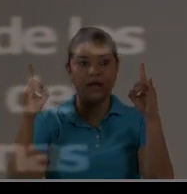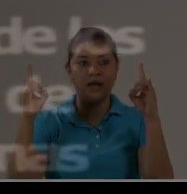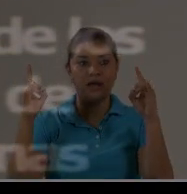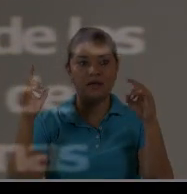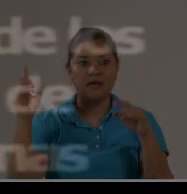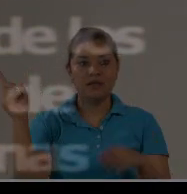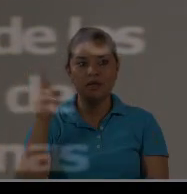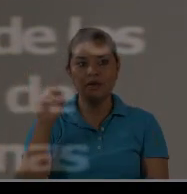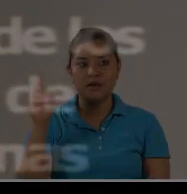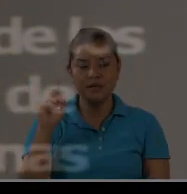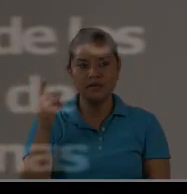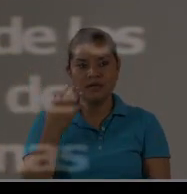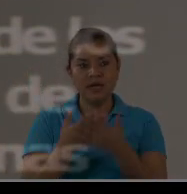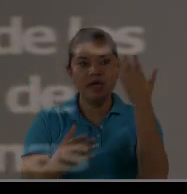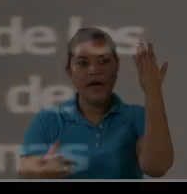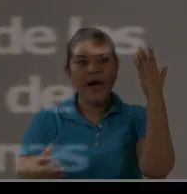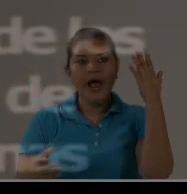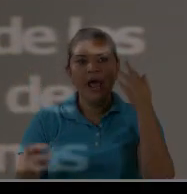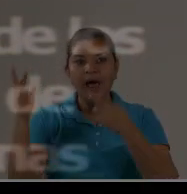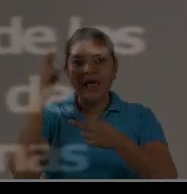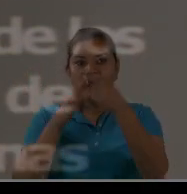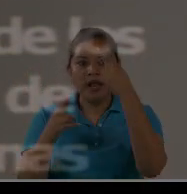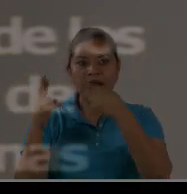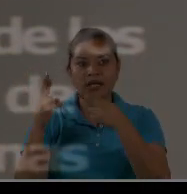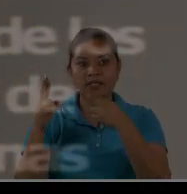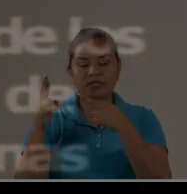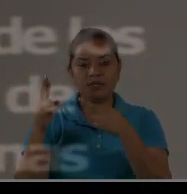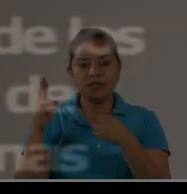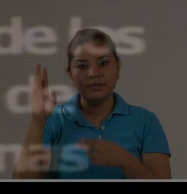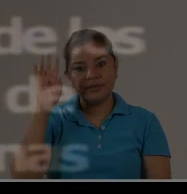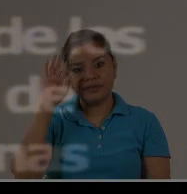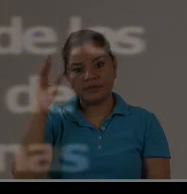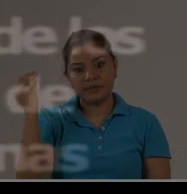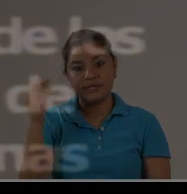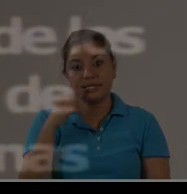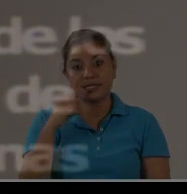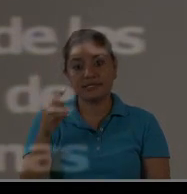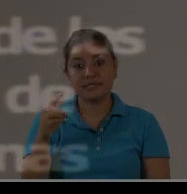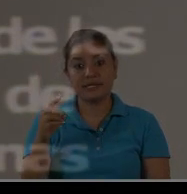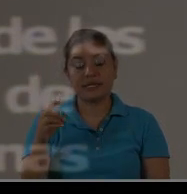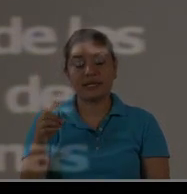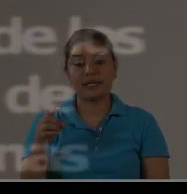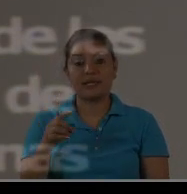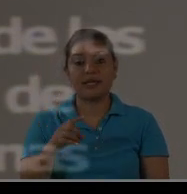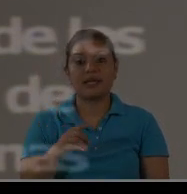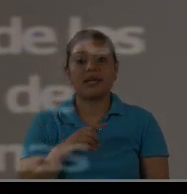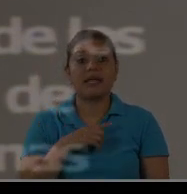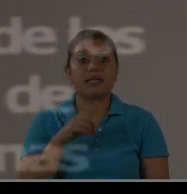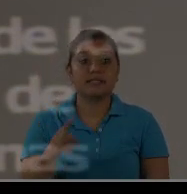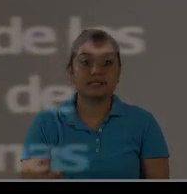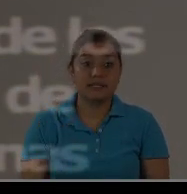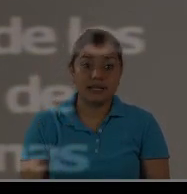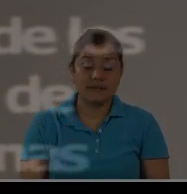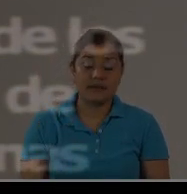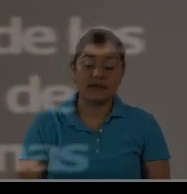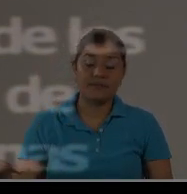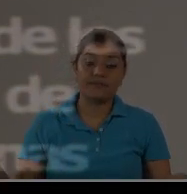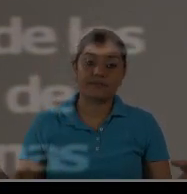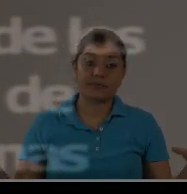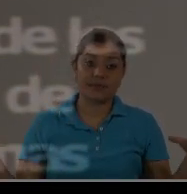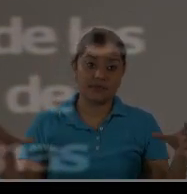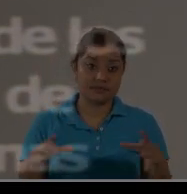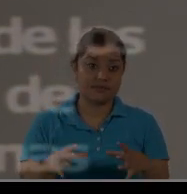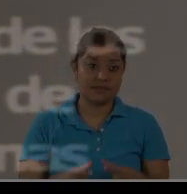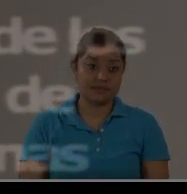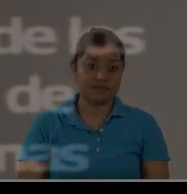quiso llevar de regreso porque decían que ocupaba mucho espacio